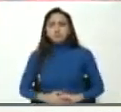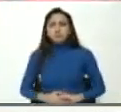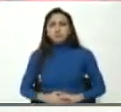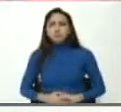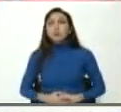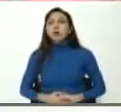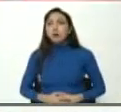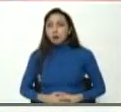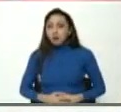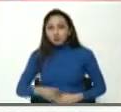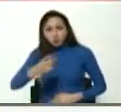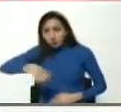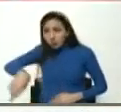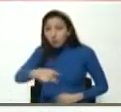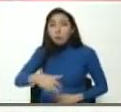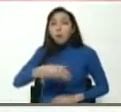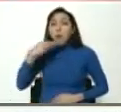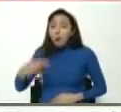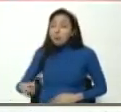que lo escuchen los jóvenes